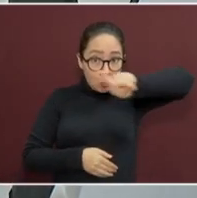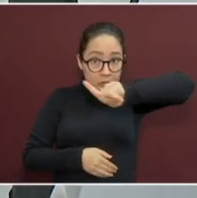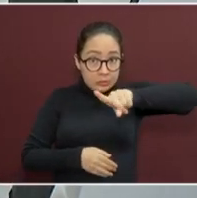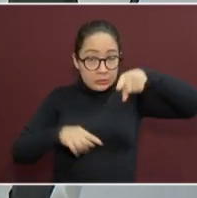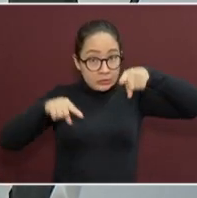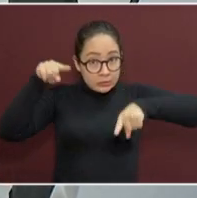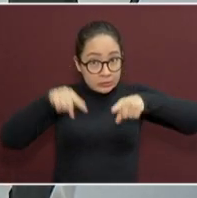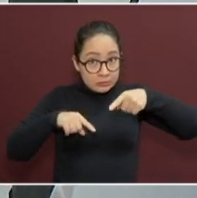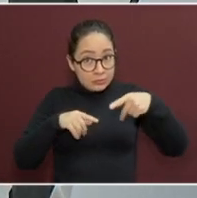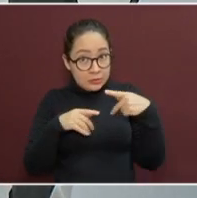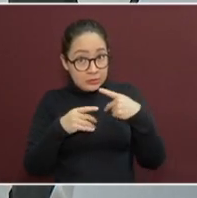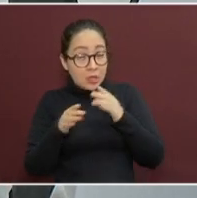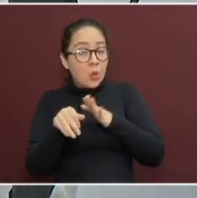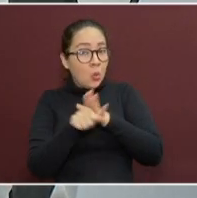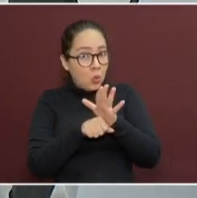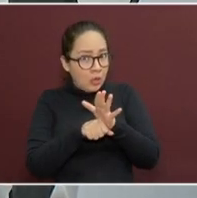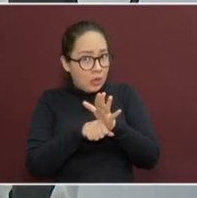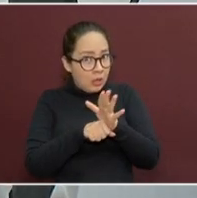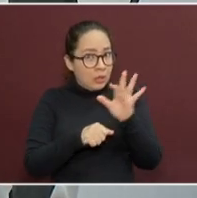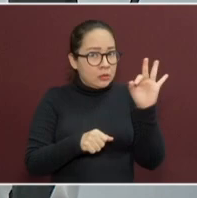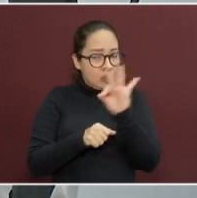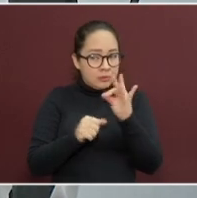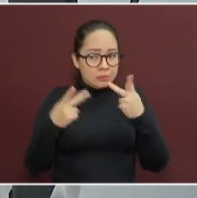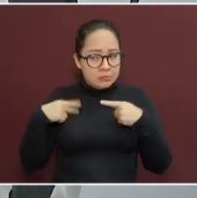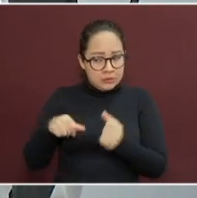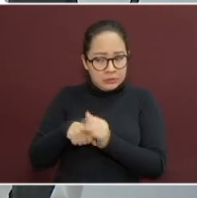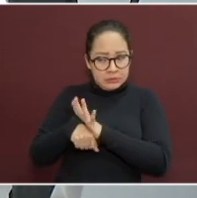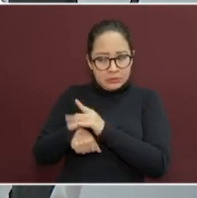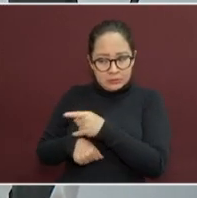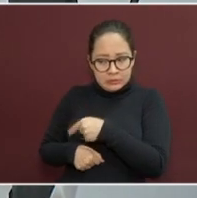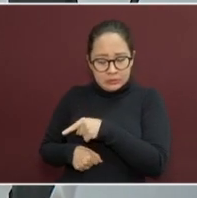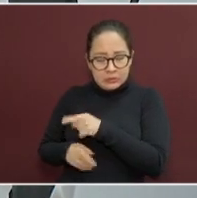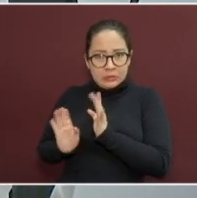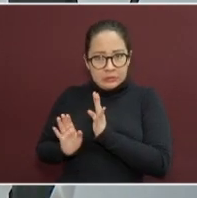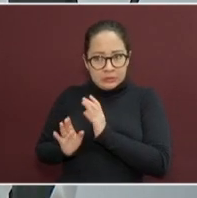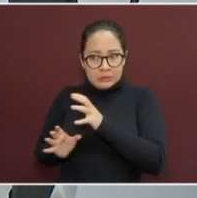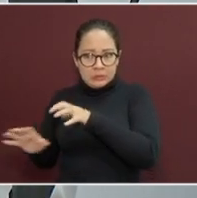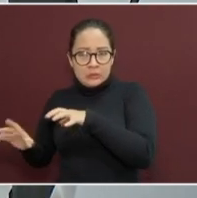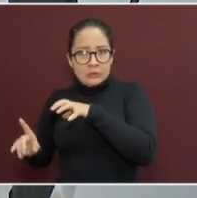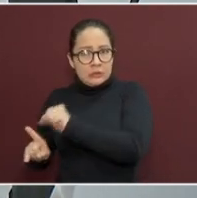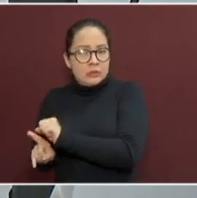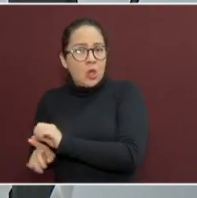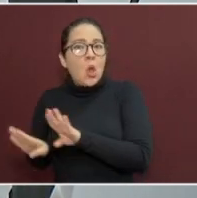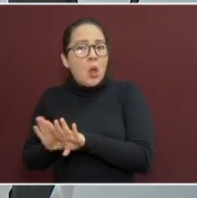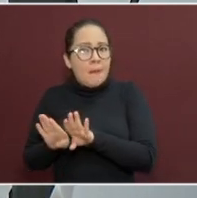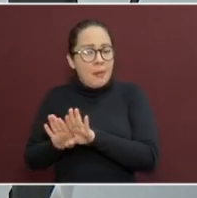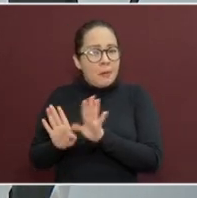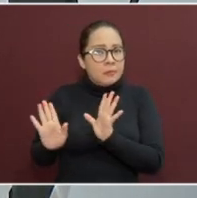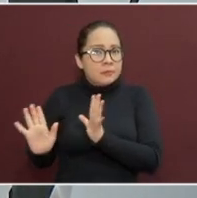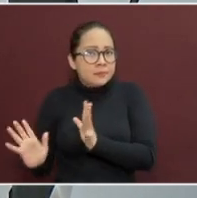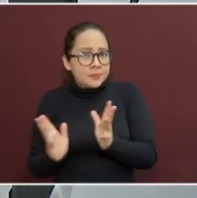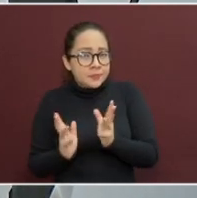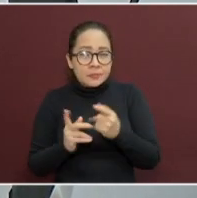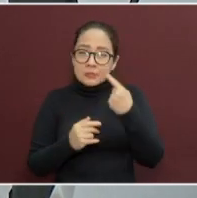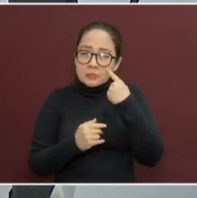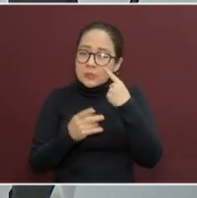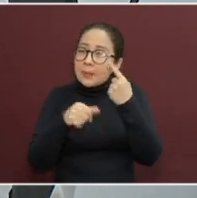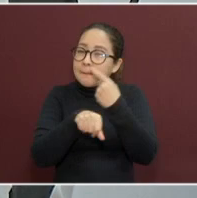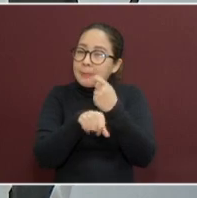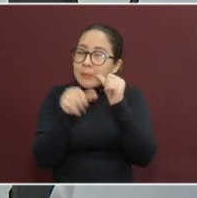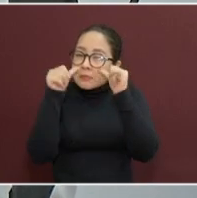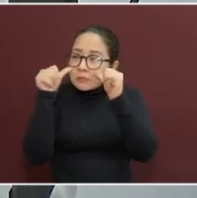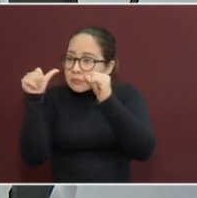a las personas que padezcan esta enfermedad para lograrlo primero hay que estar atentos